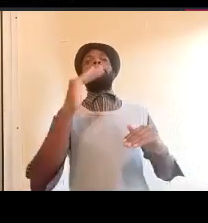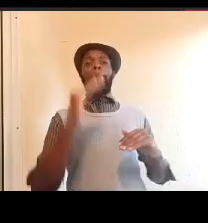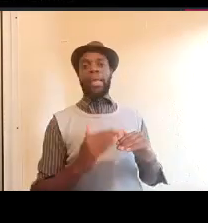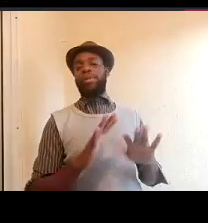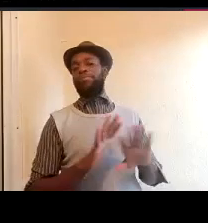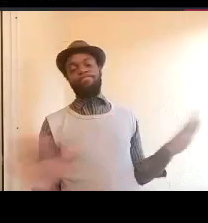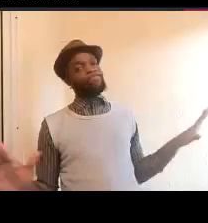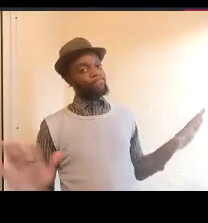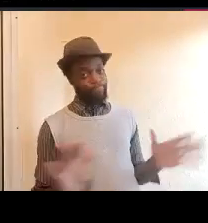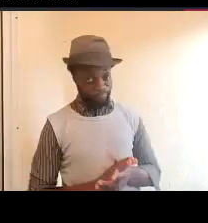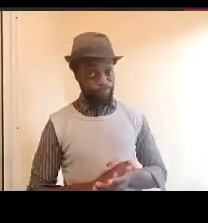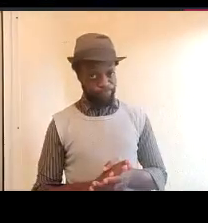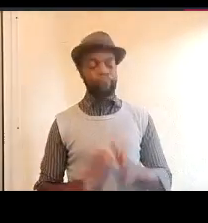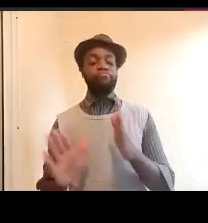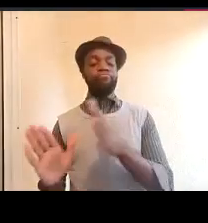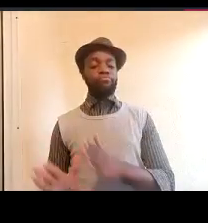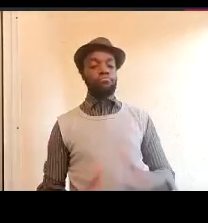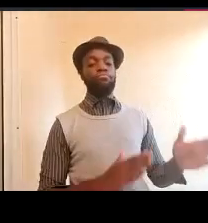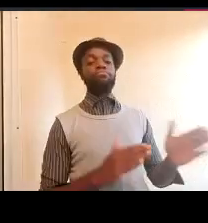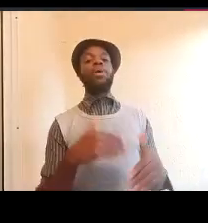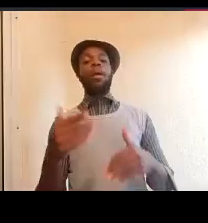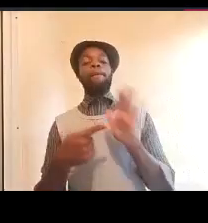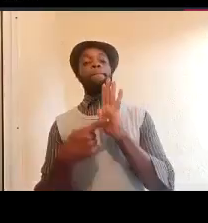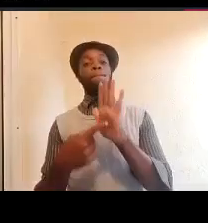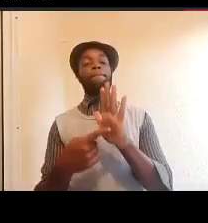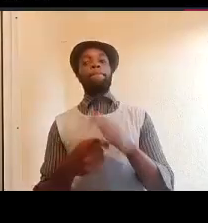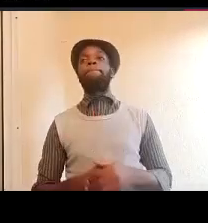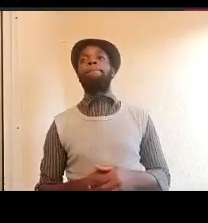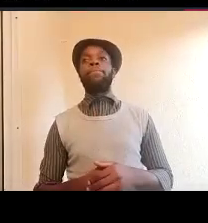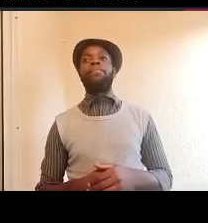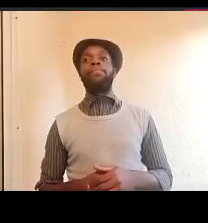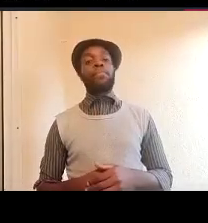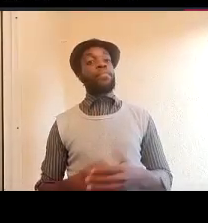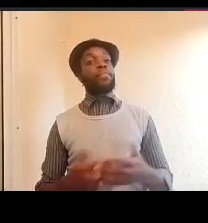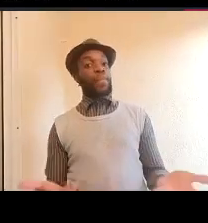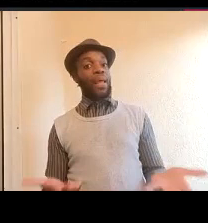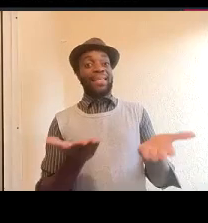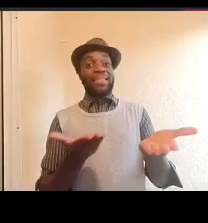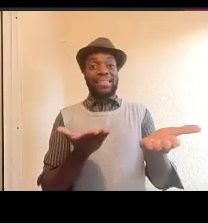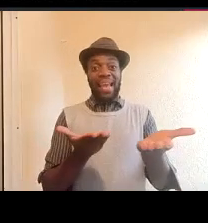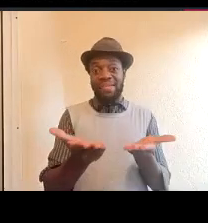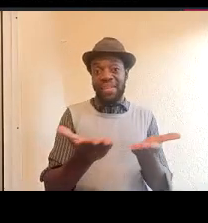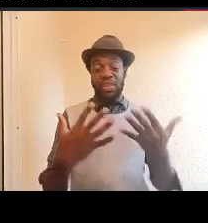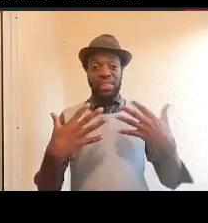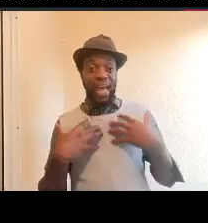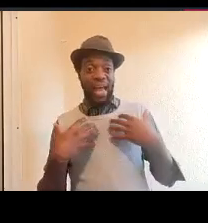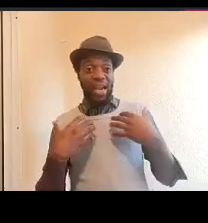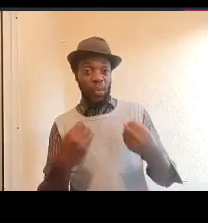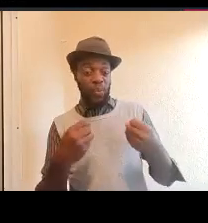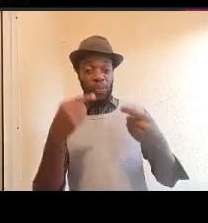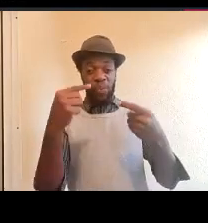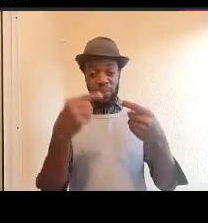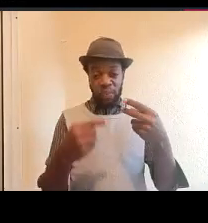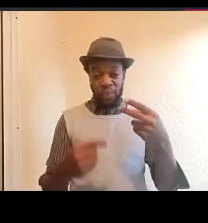continuando, el acceso a los servicios de salud y a expresar de